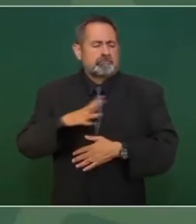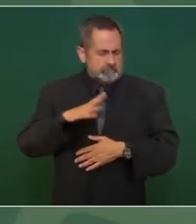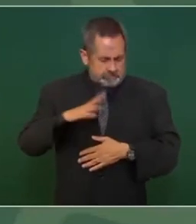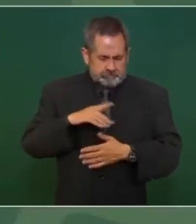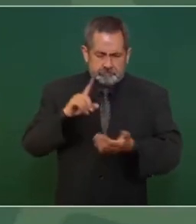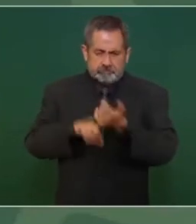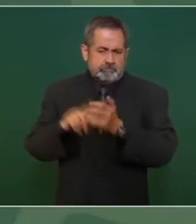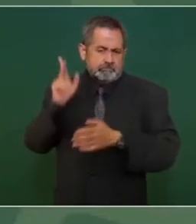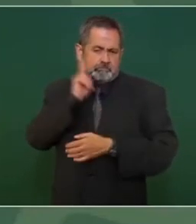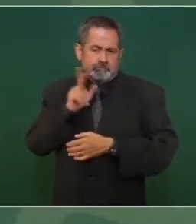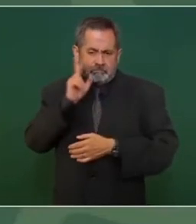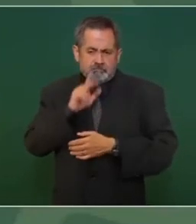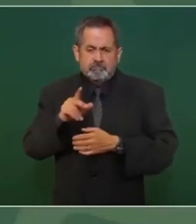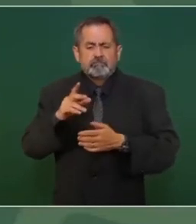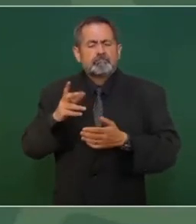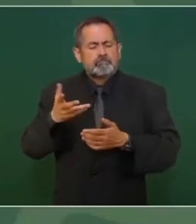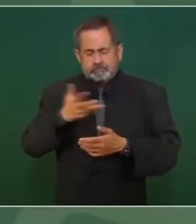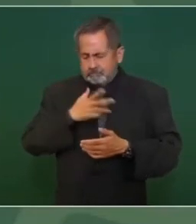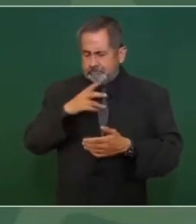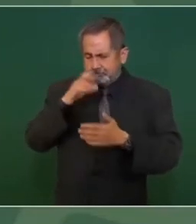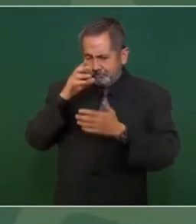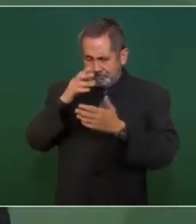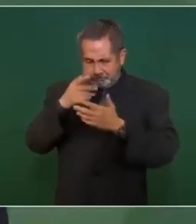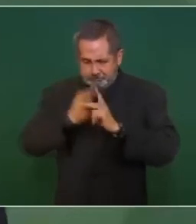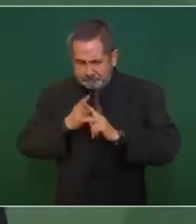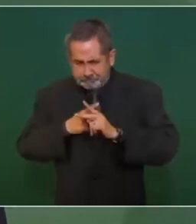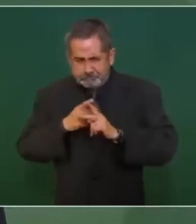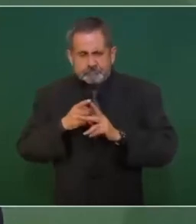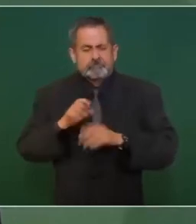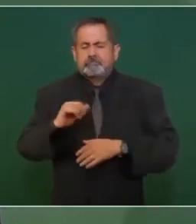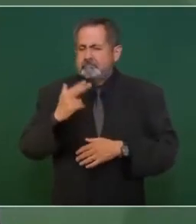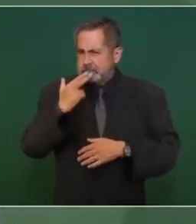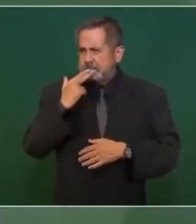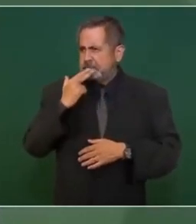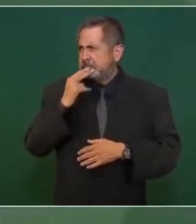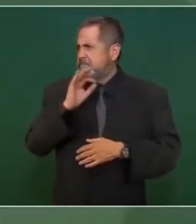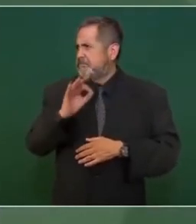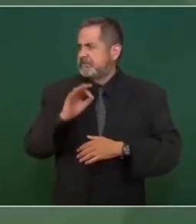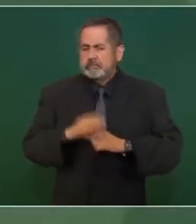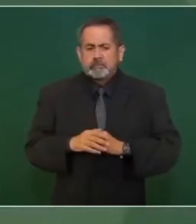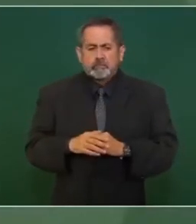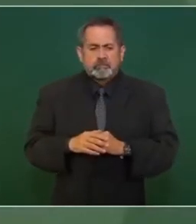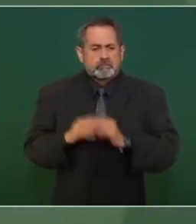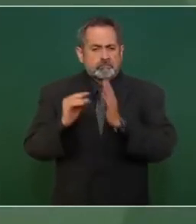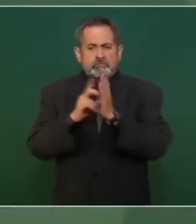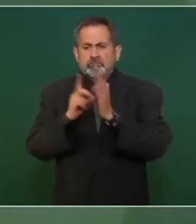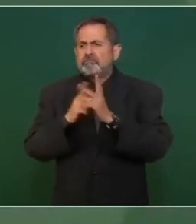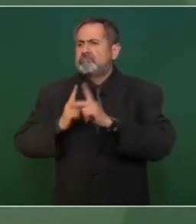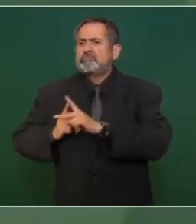técnica, científicamente, que funciona el método.